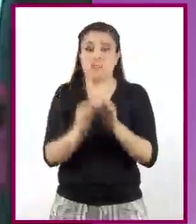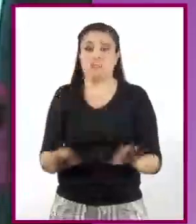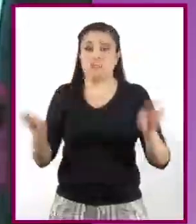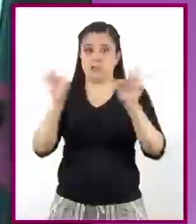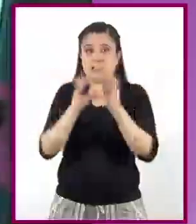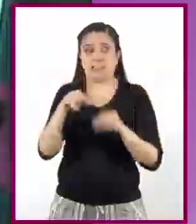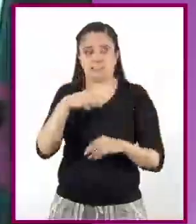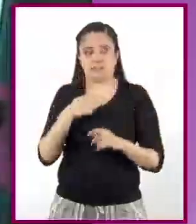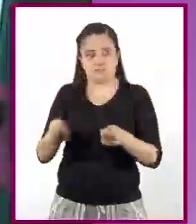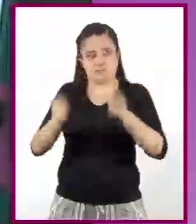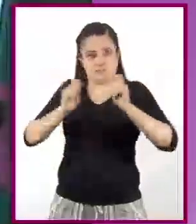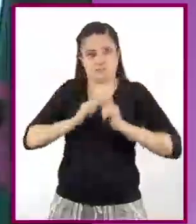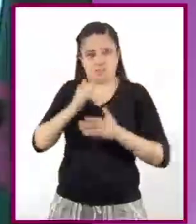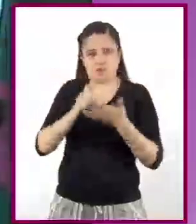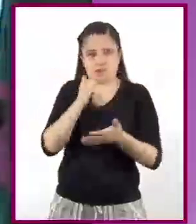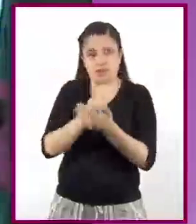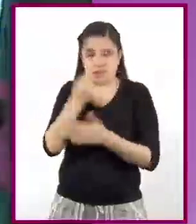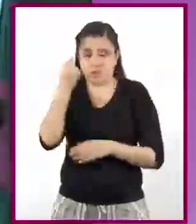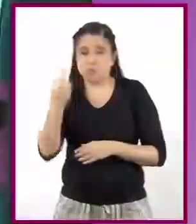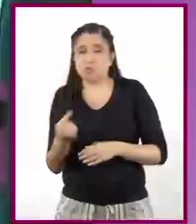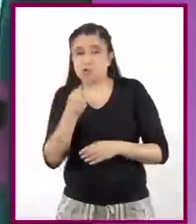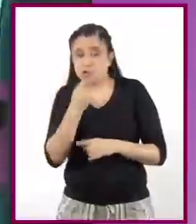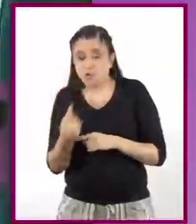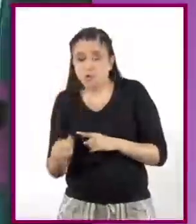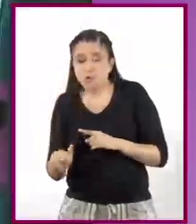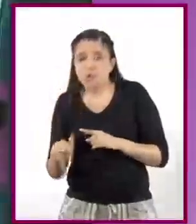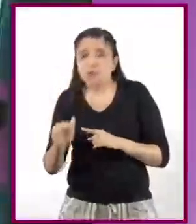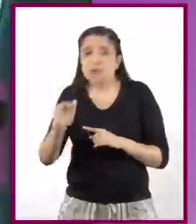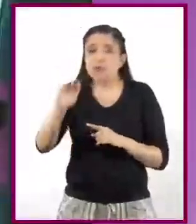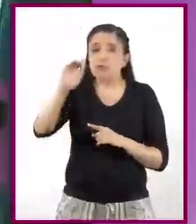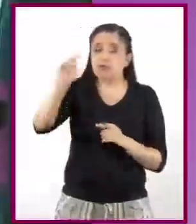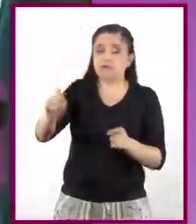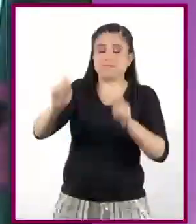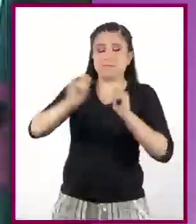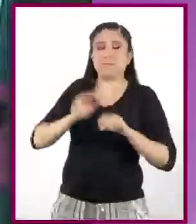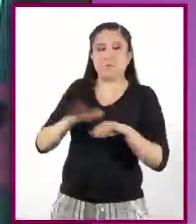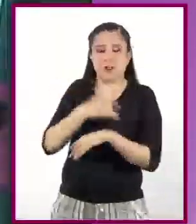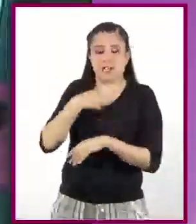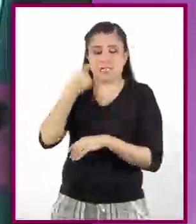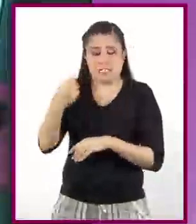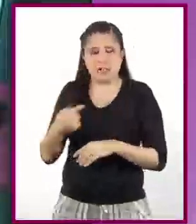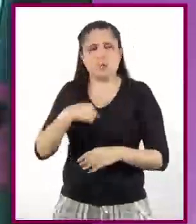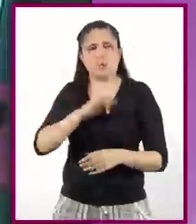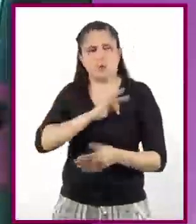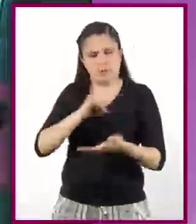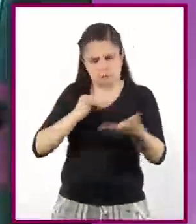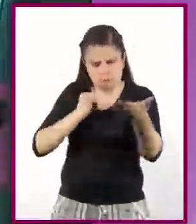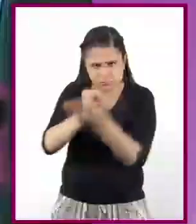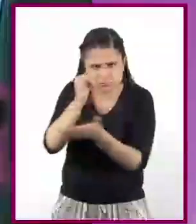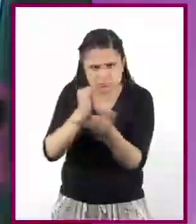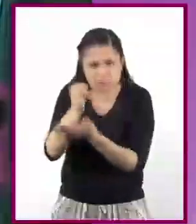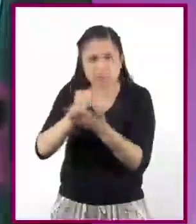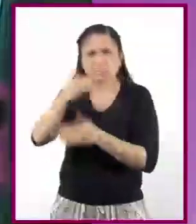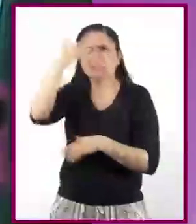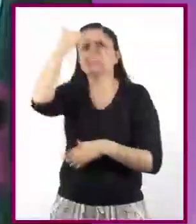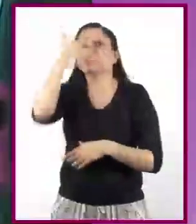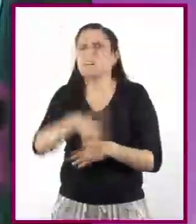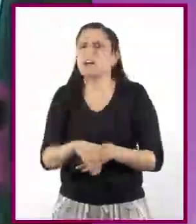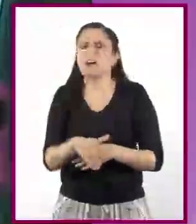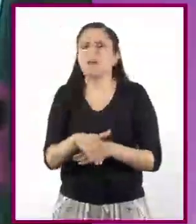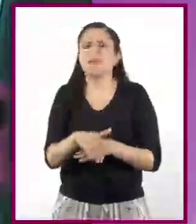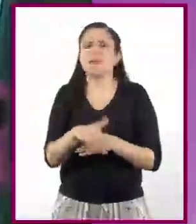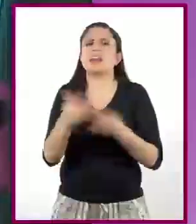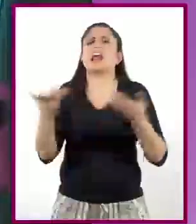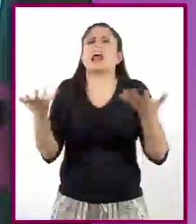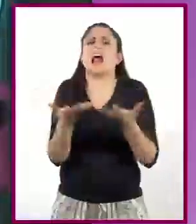que asumamos nuestro papel desde pequeños, ya que desde chicos tenemos el criterio y la decisión para saber qué